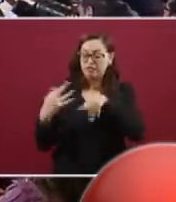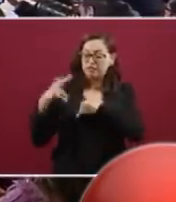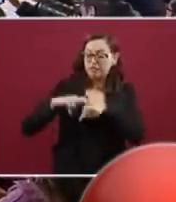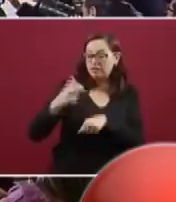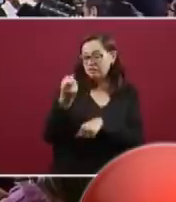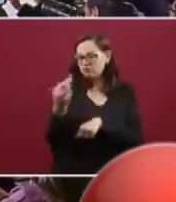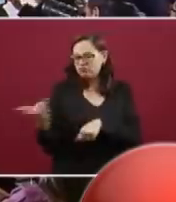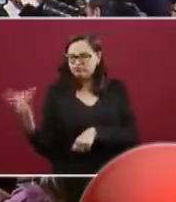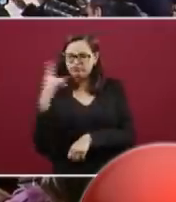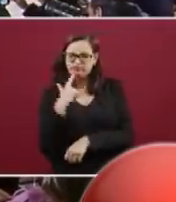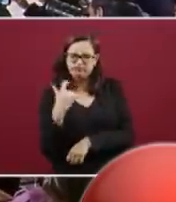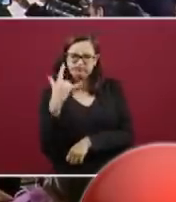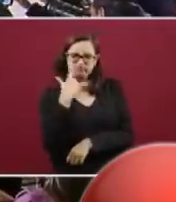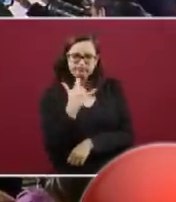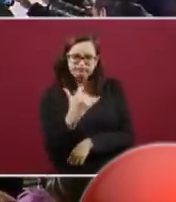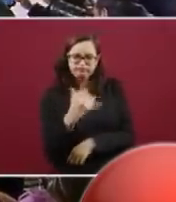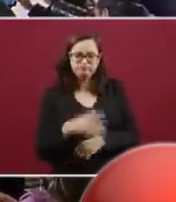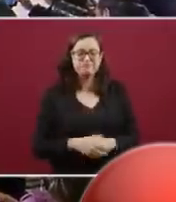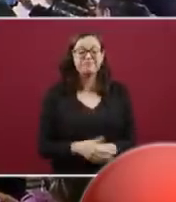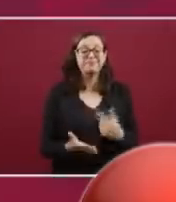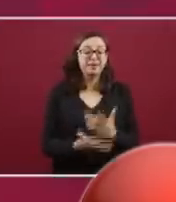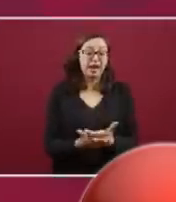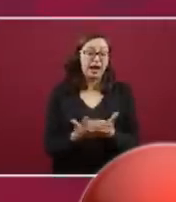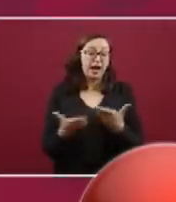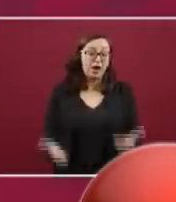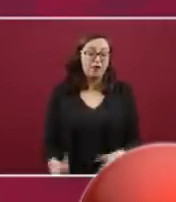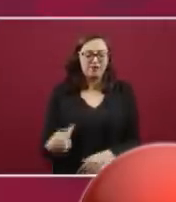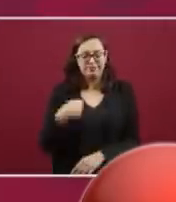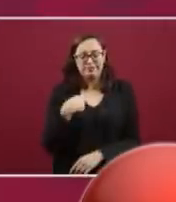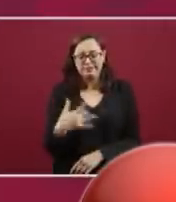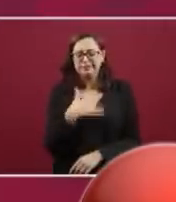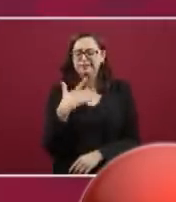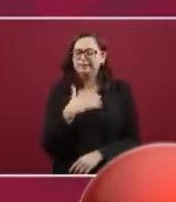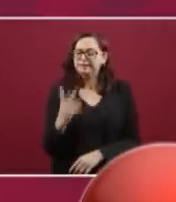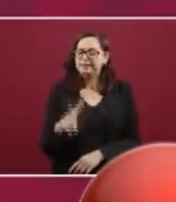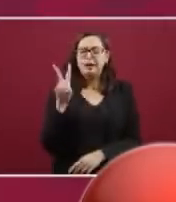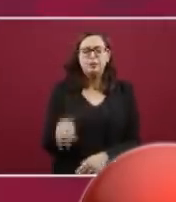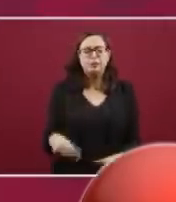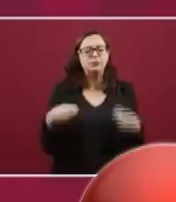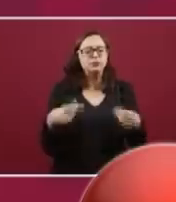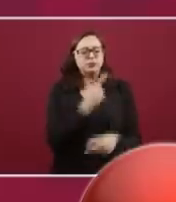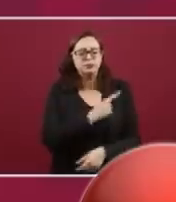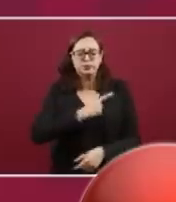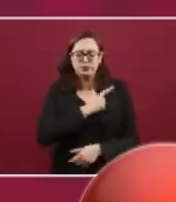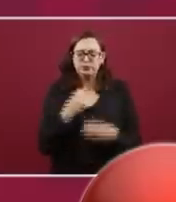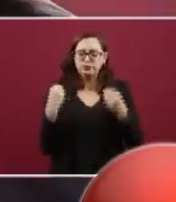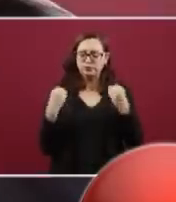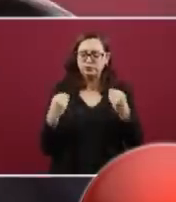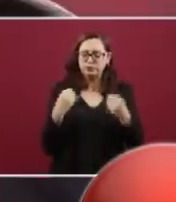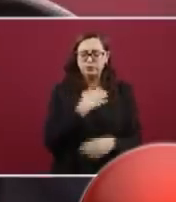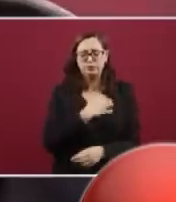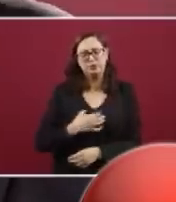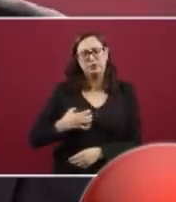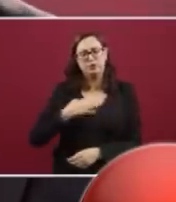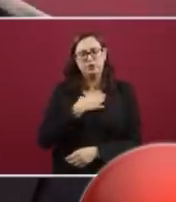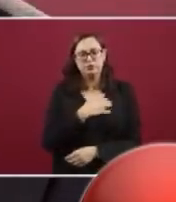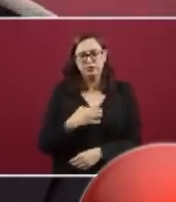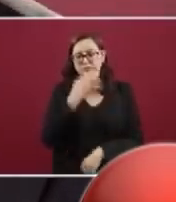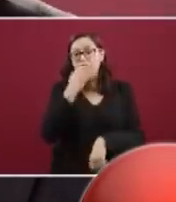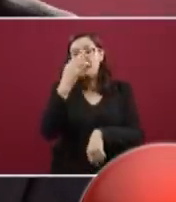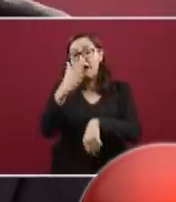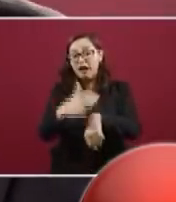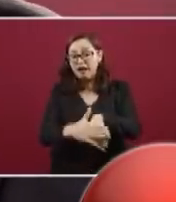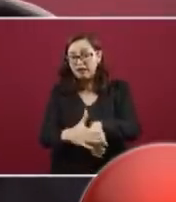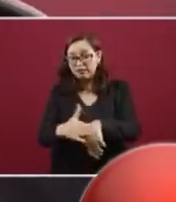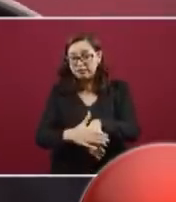A mí me da mucho gusto, mucha satisfacción el poder informarles